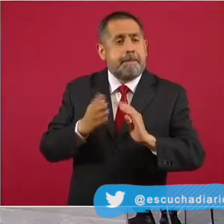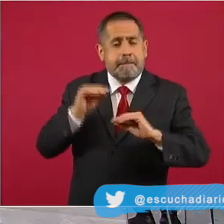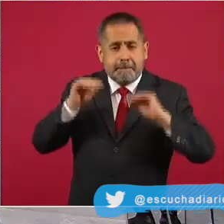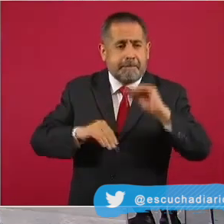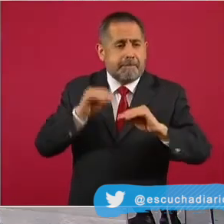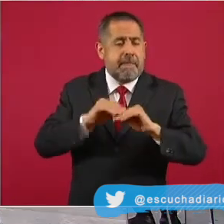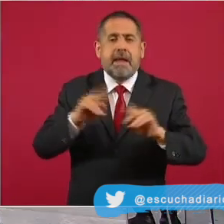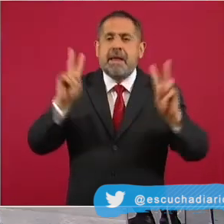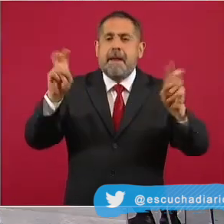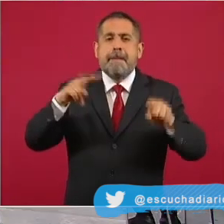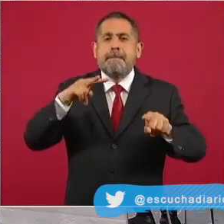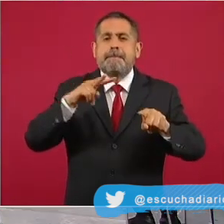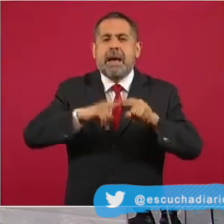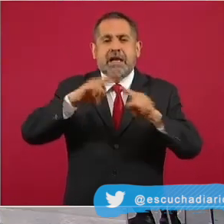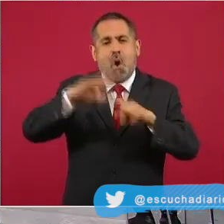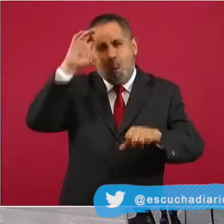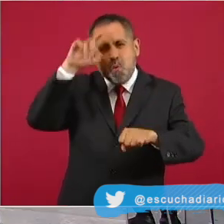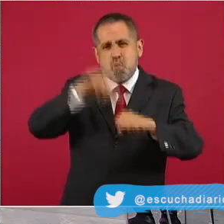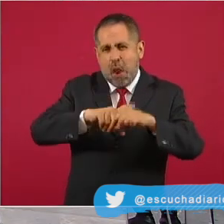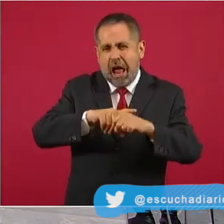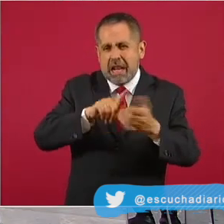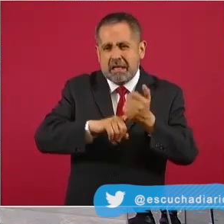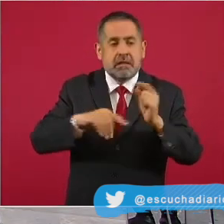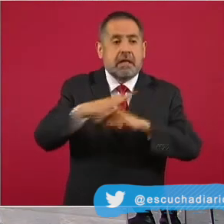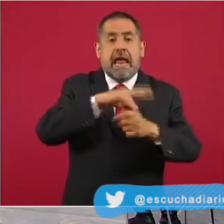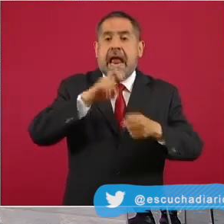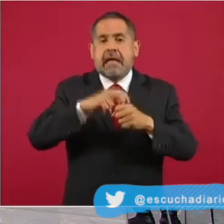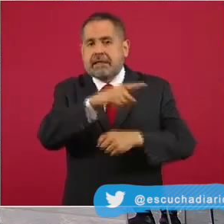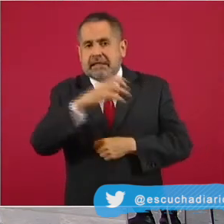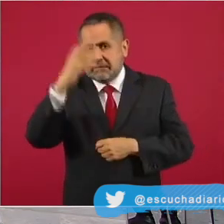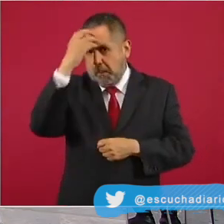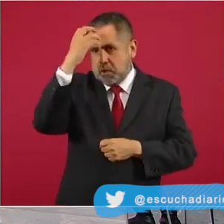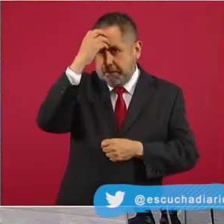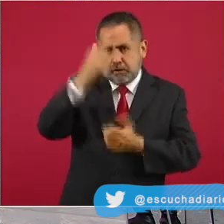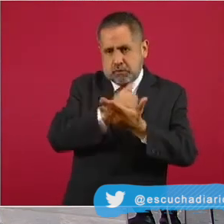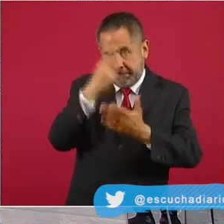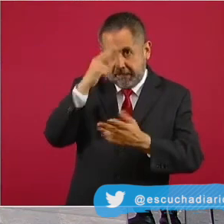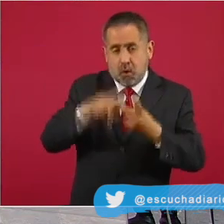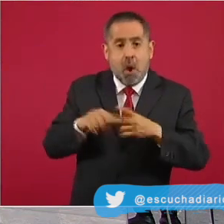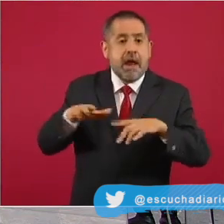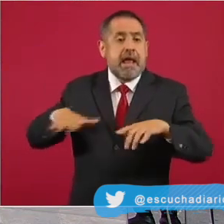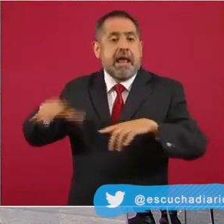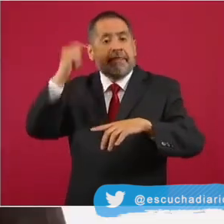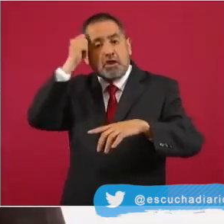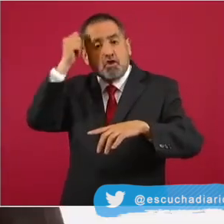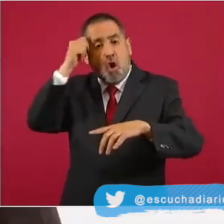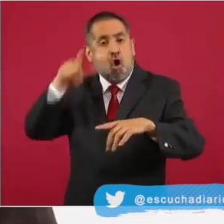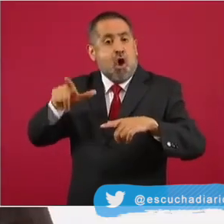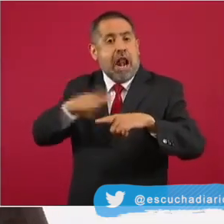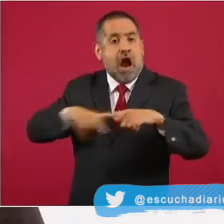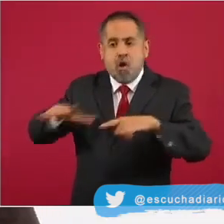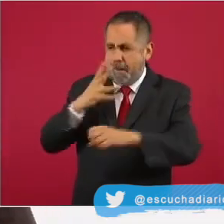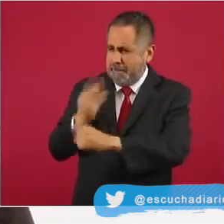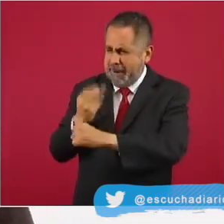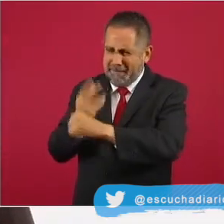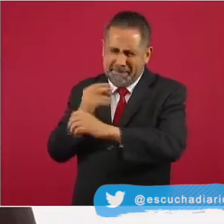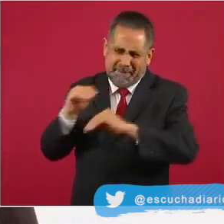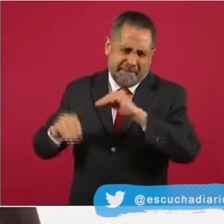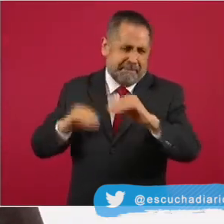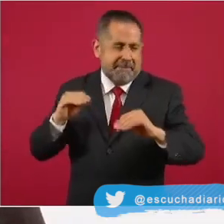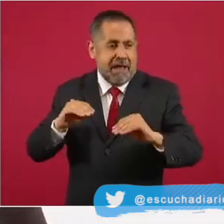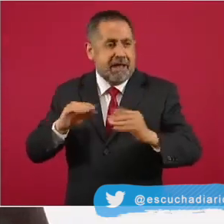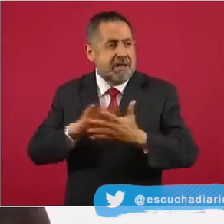parques culturales y ecológicos del Bosque de Chapultepec y del Lago de Texcoco. En estos 2